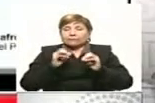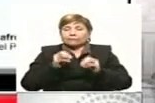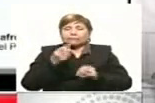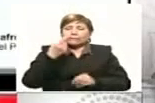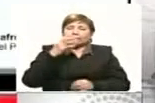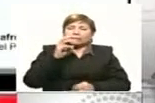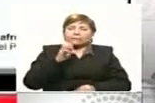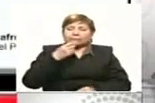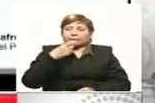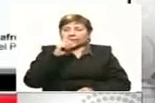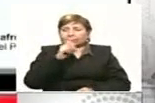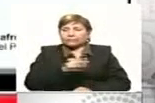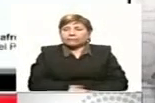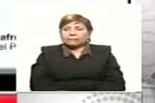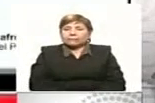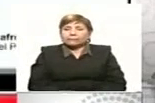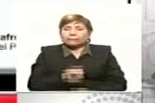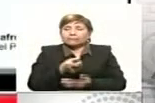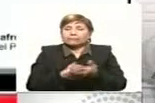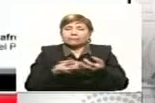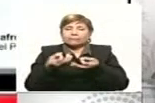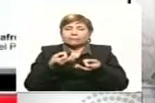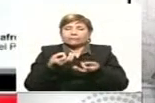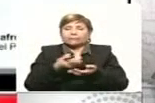6.656 millones, del cual se ejecutó